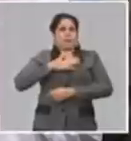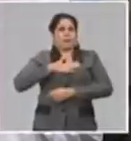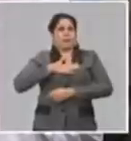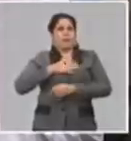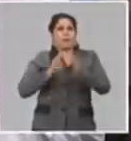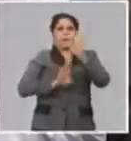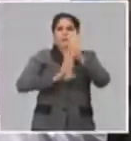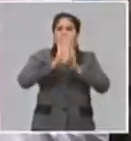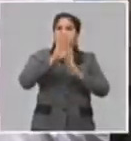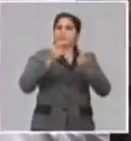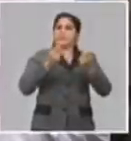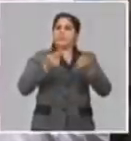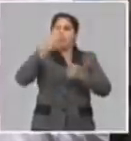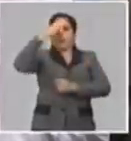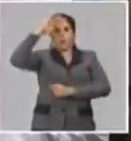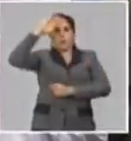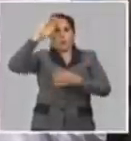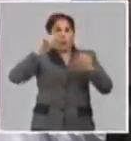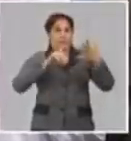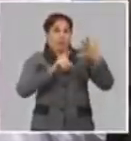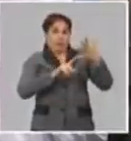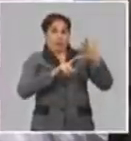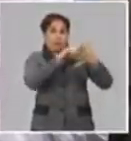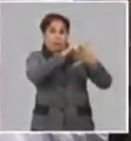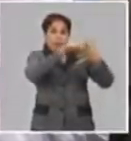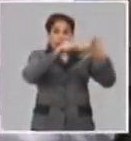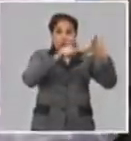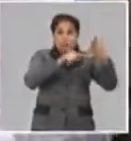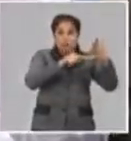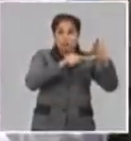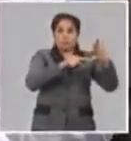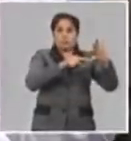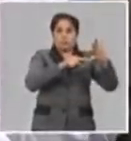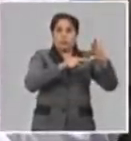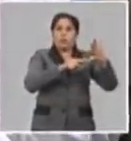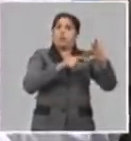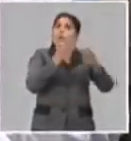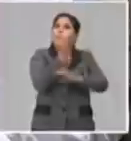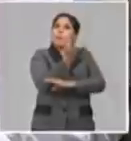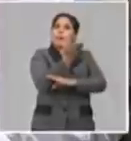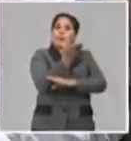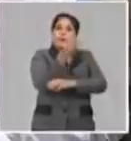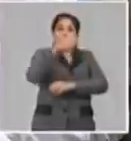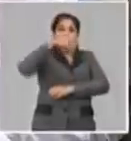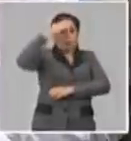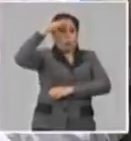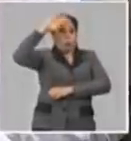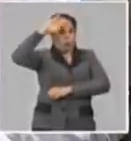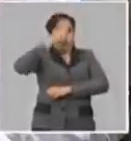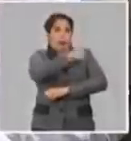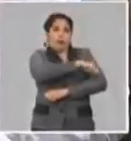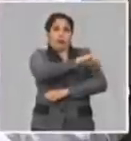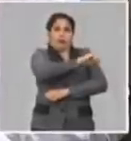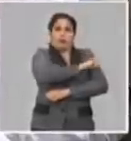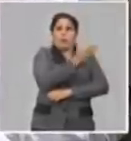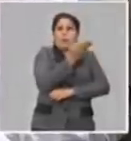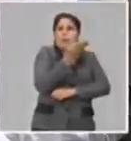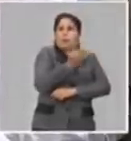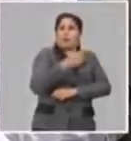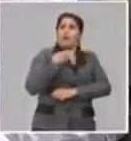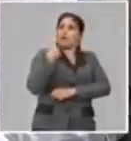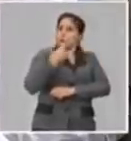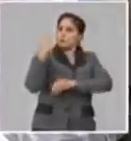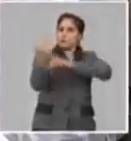pueblo. Quinto, el papel dinamizador de la demanda interna para la economía. Nosotros tenemos